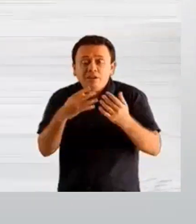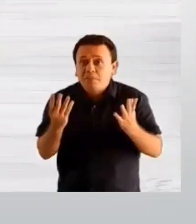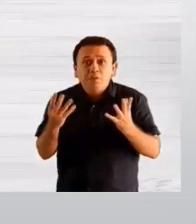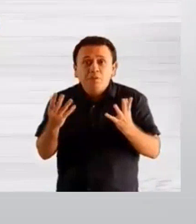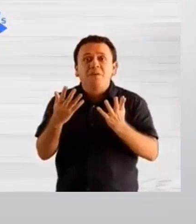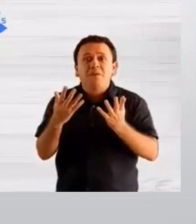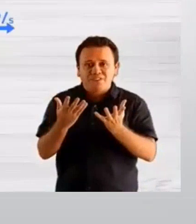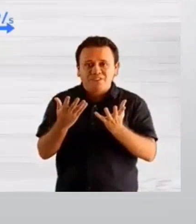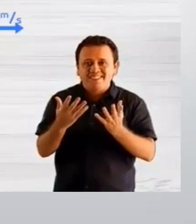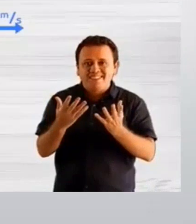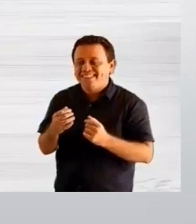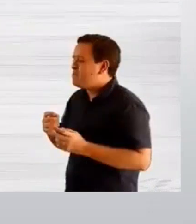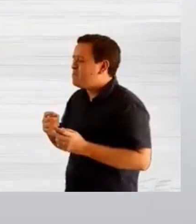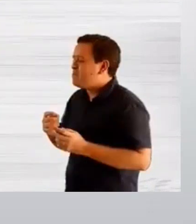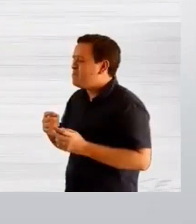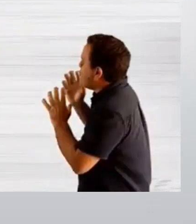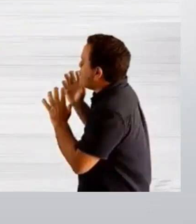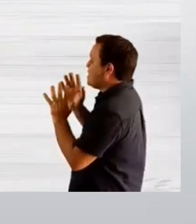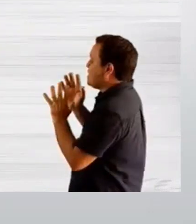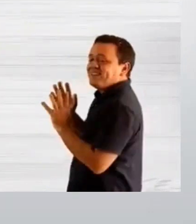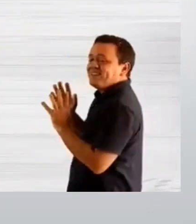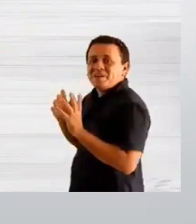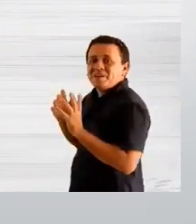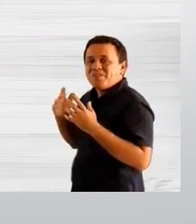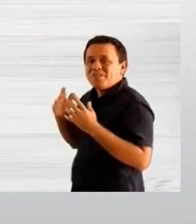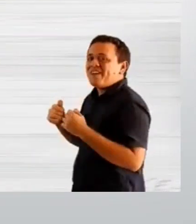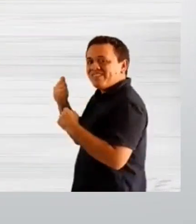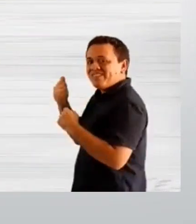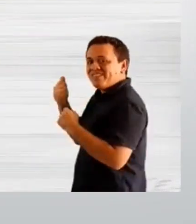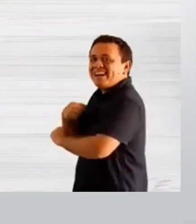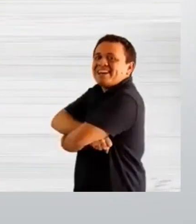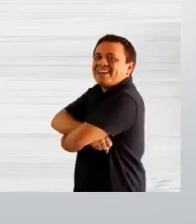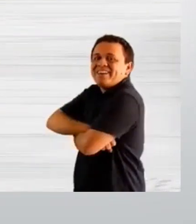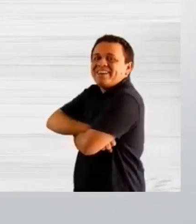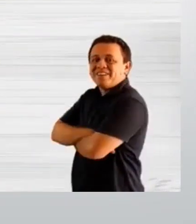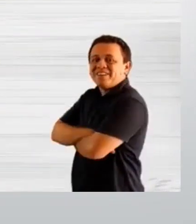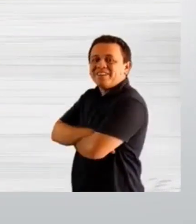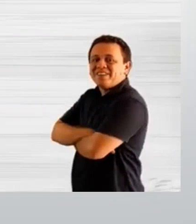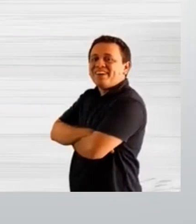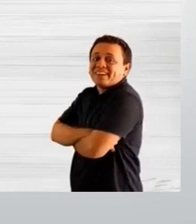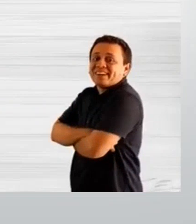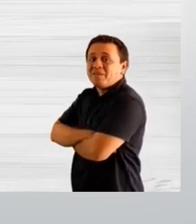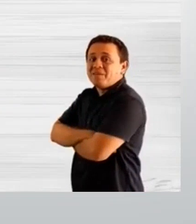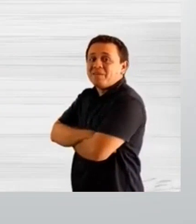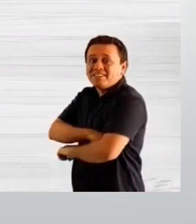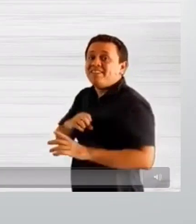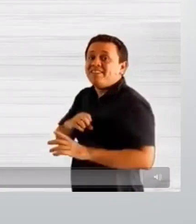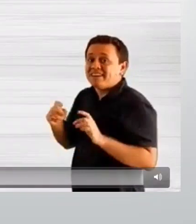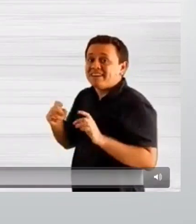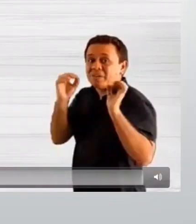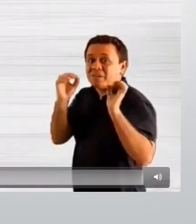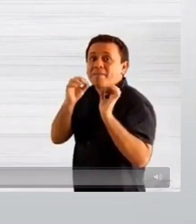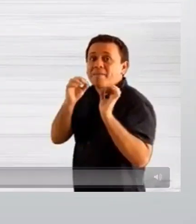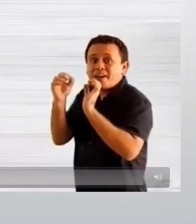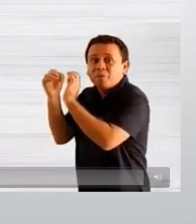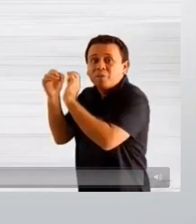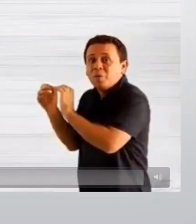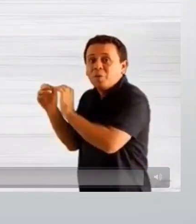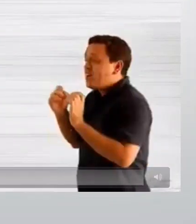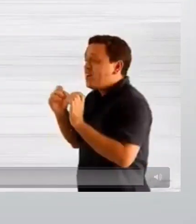Aceleración no es lo mismo que velocidad. Para que esto se entienda mucho mejor, vamos a analizar el movimiento de nuestro auto, que habíamos dicho que avanzaba